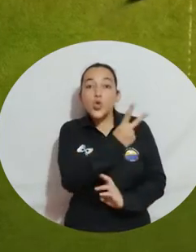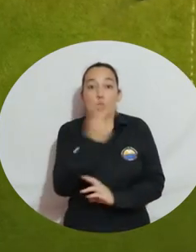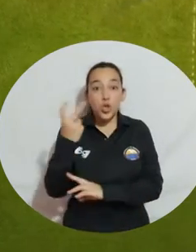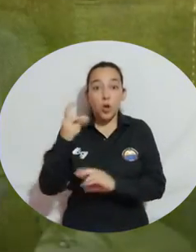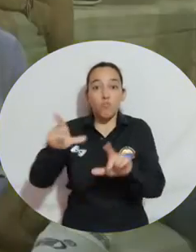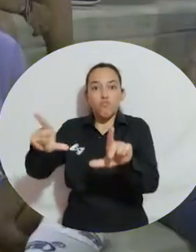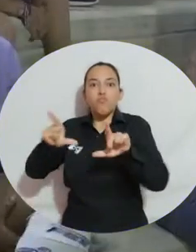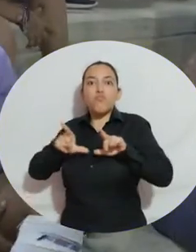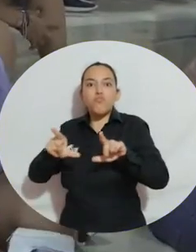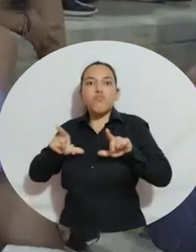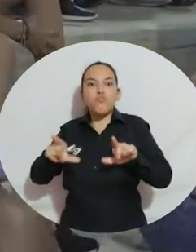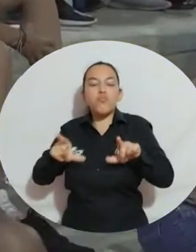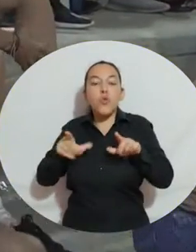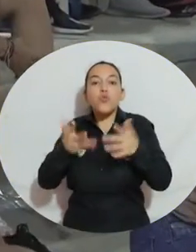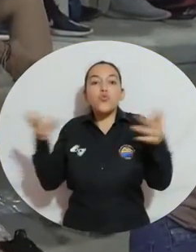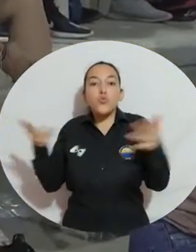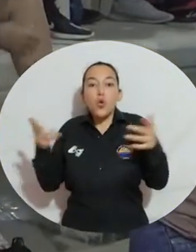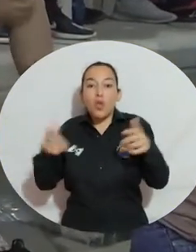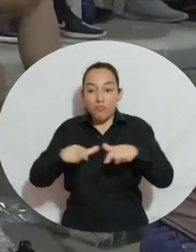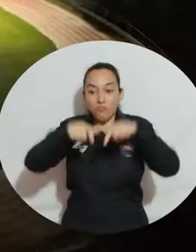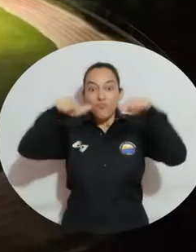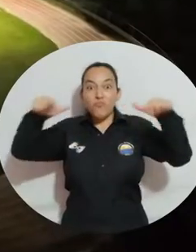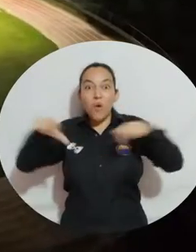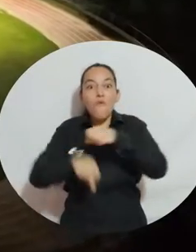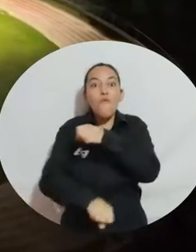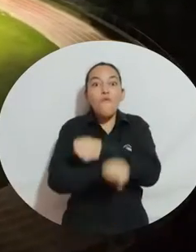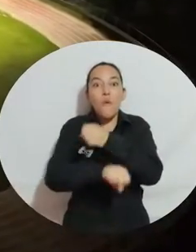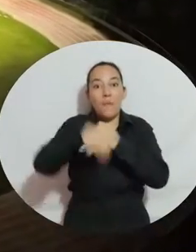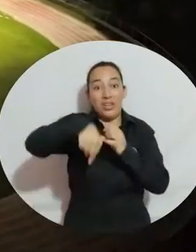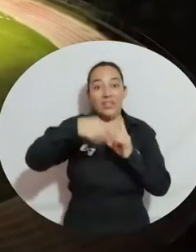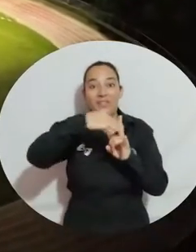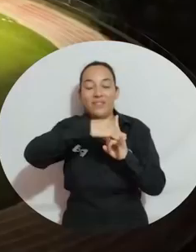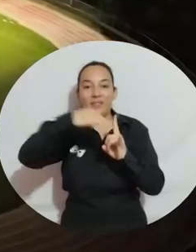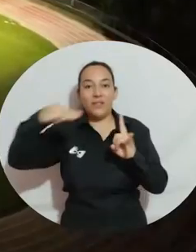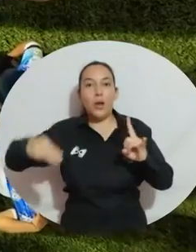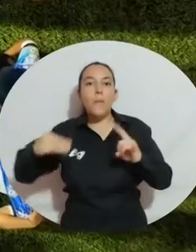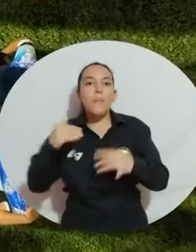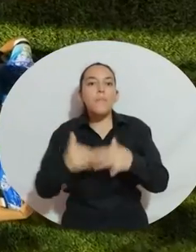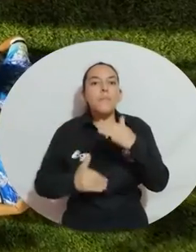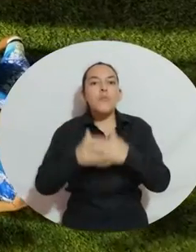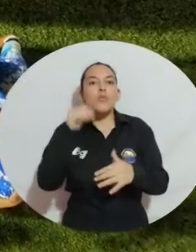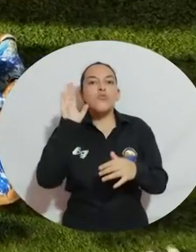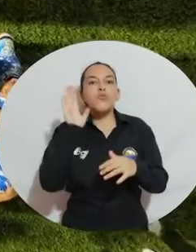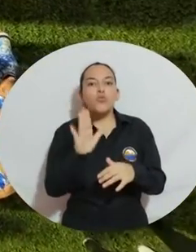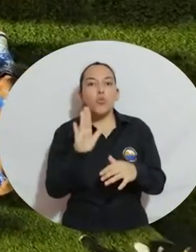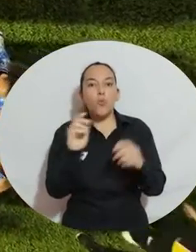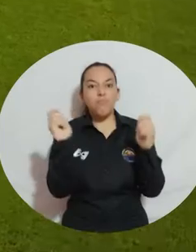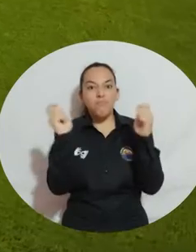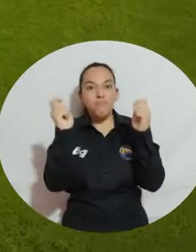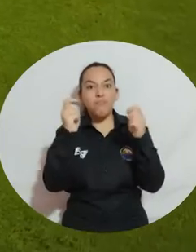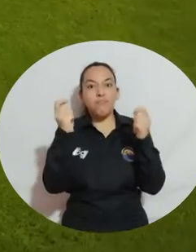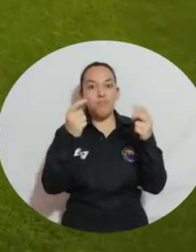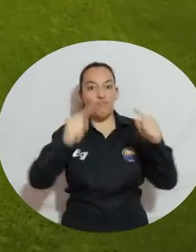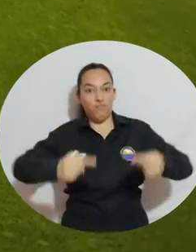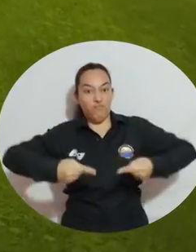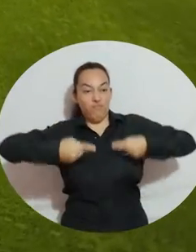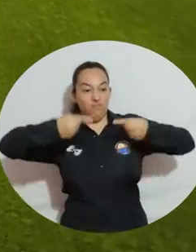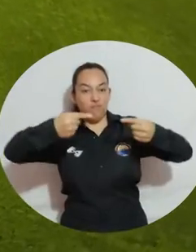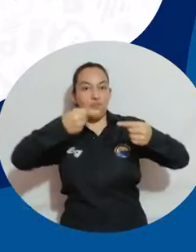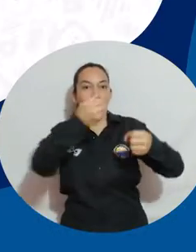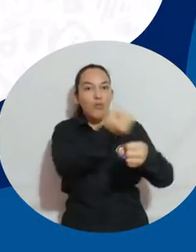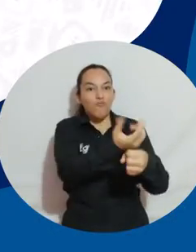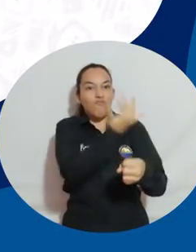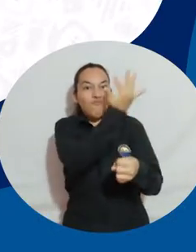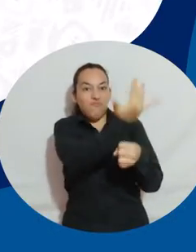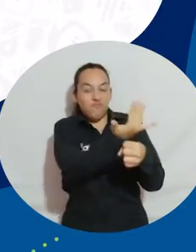Cerca de 200 graduados se reunieron en las instalaciones del Estadio de Fútbol de la Universidad del Magdalena para dar inicio al torneo Antorcha